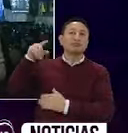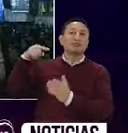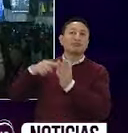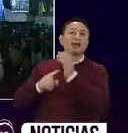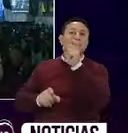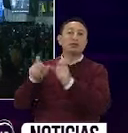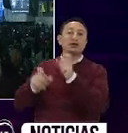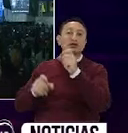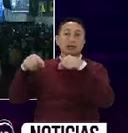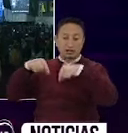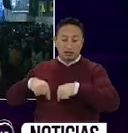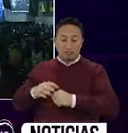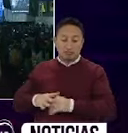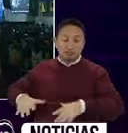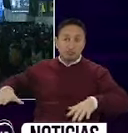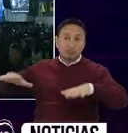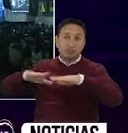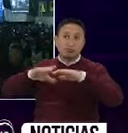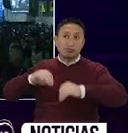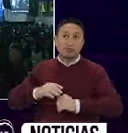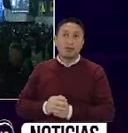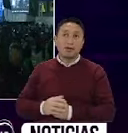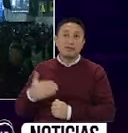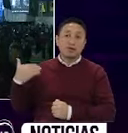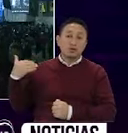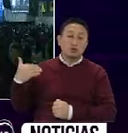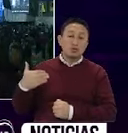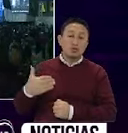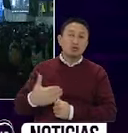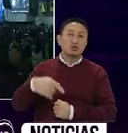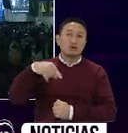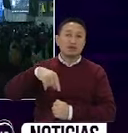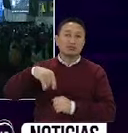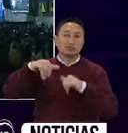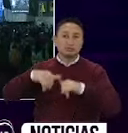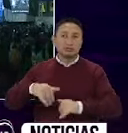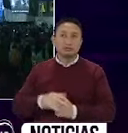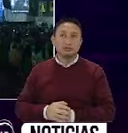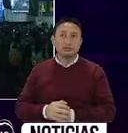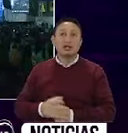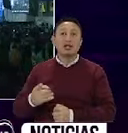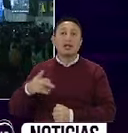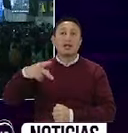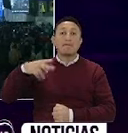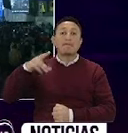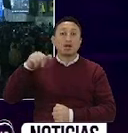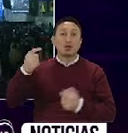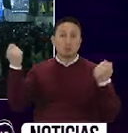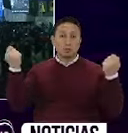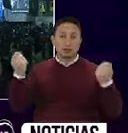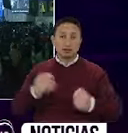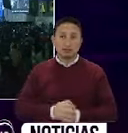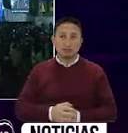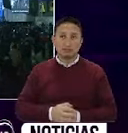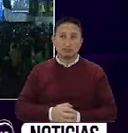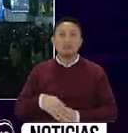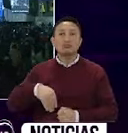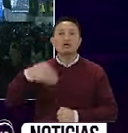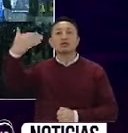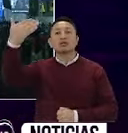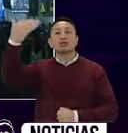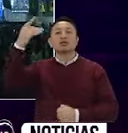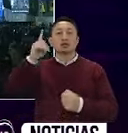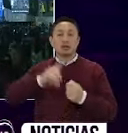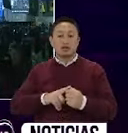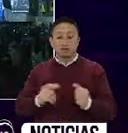personas estuvieron y se han albergado a lo largo de estas horas acá en el tradicional pregón de las fiestas, en donde el burgomaestre